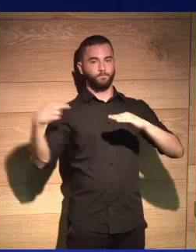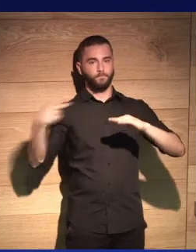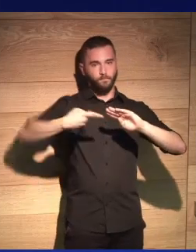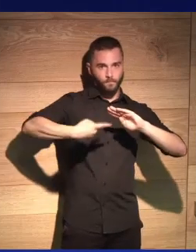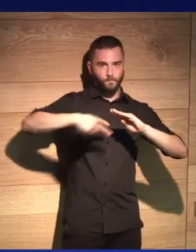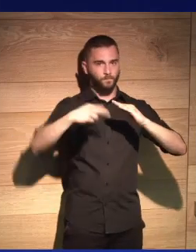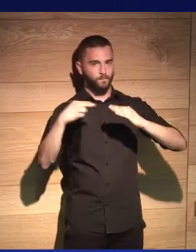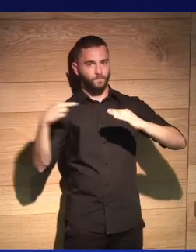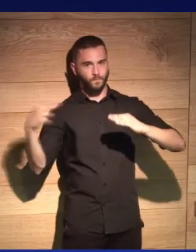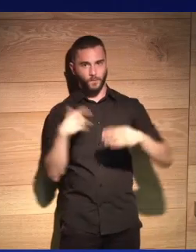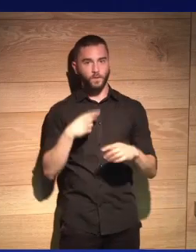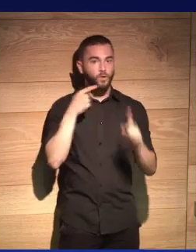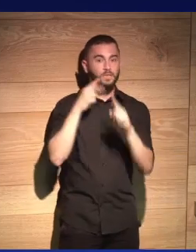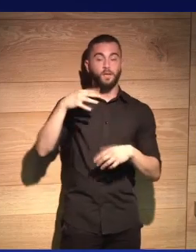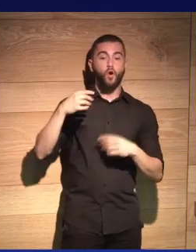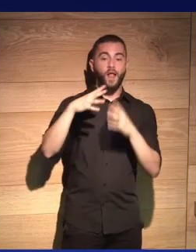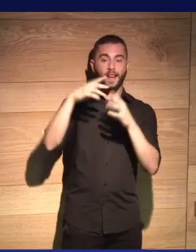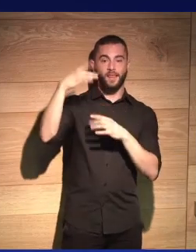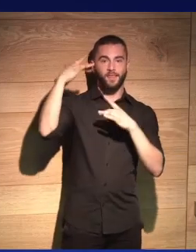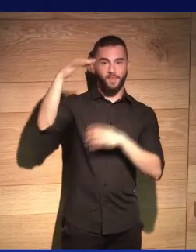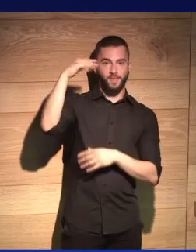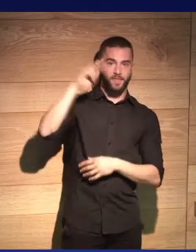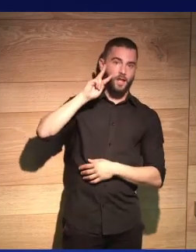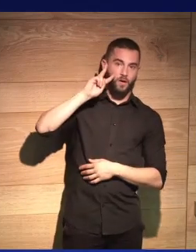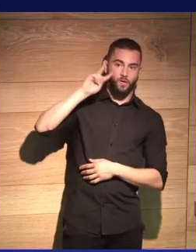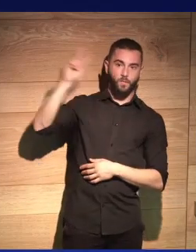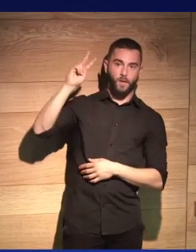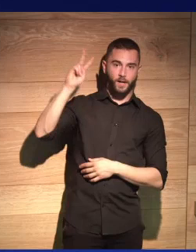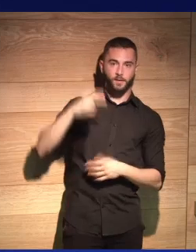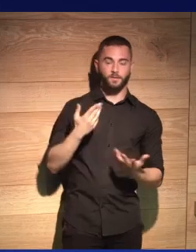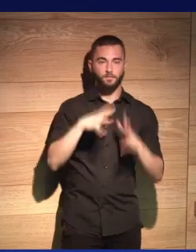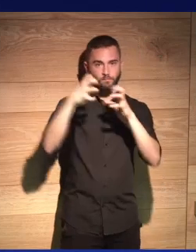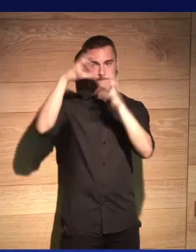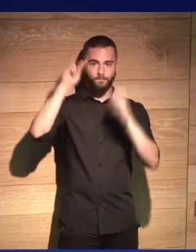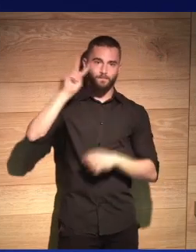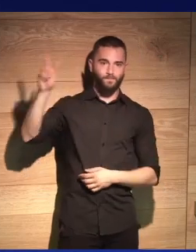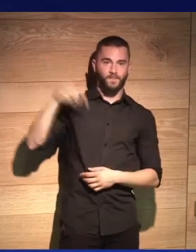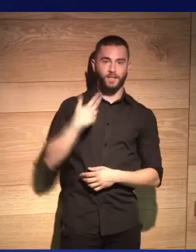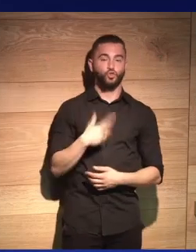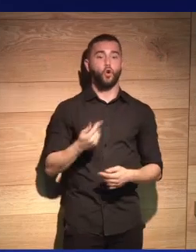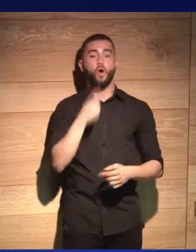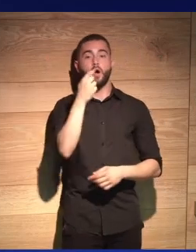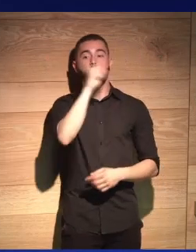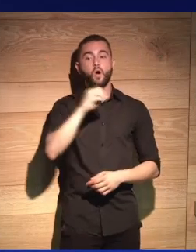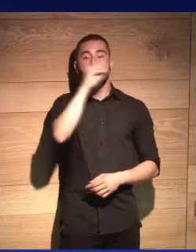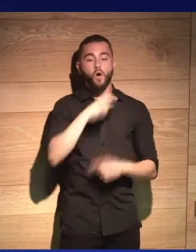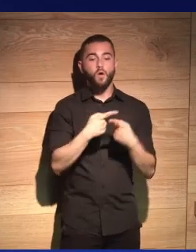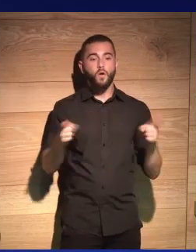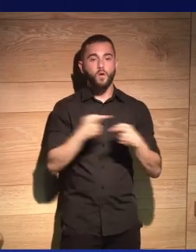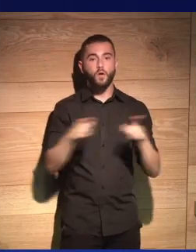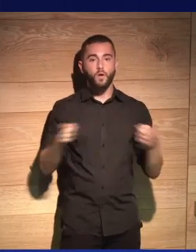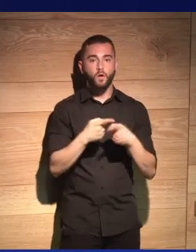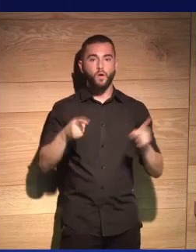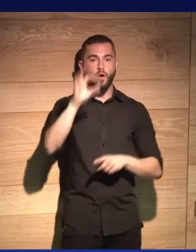despojado. Abrimos del todo los ojos dentro del agua clorada. Yo les enseño una coreografía de la canción All Shook Up,